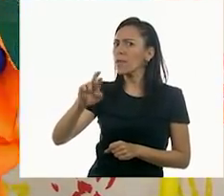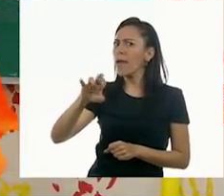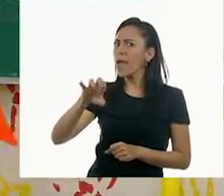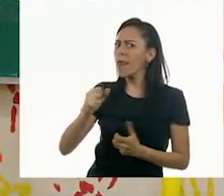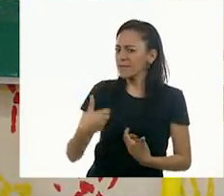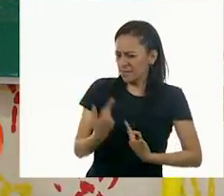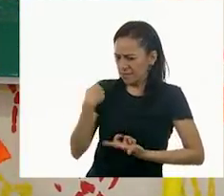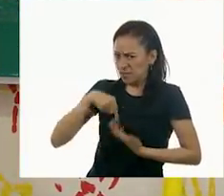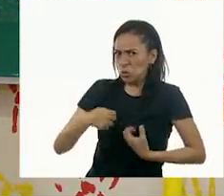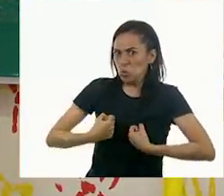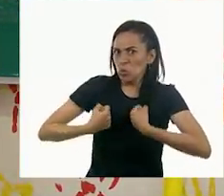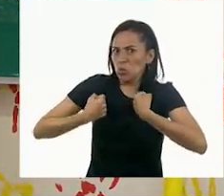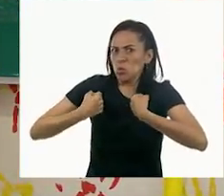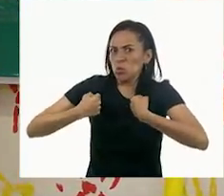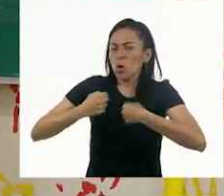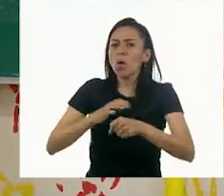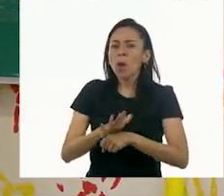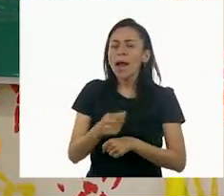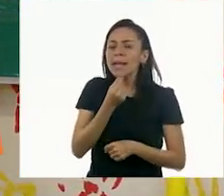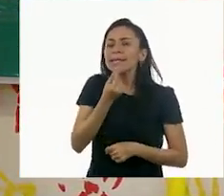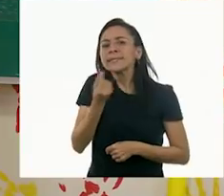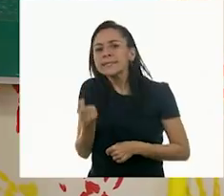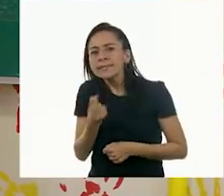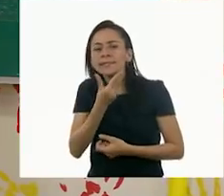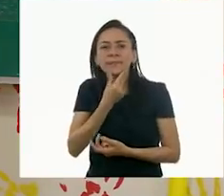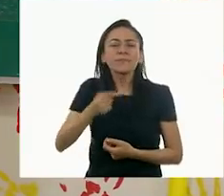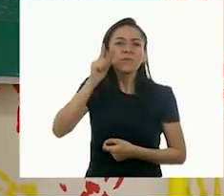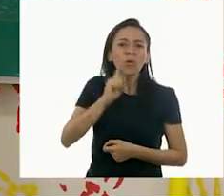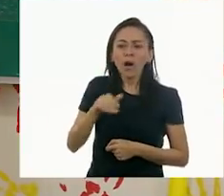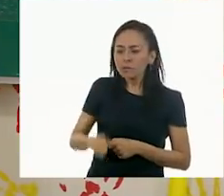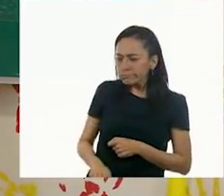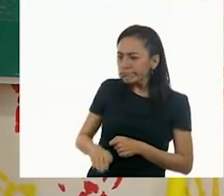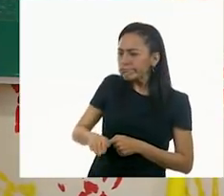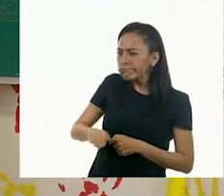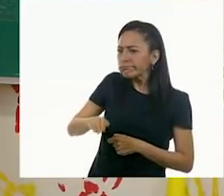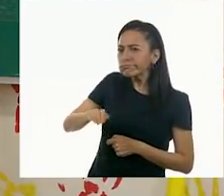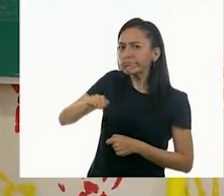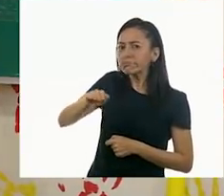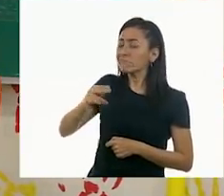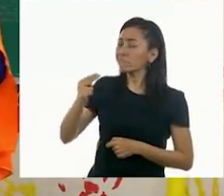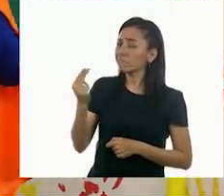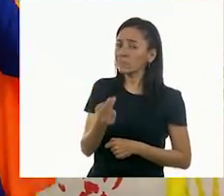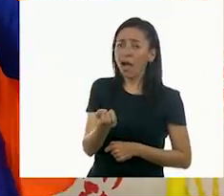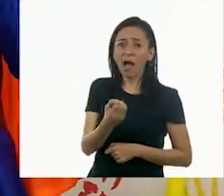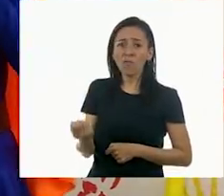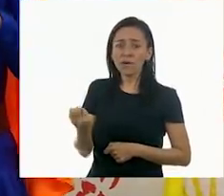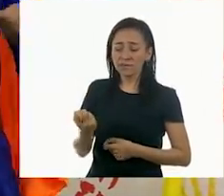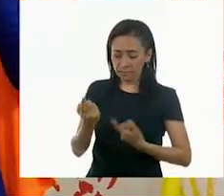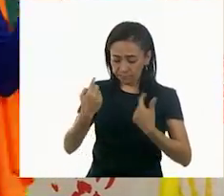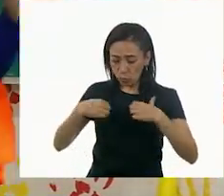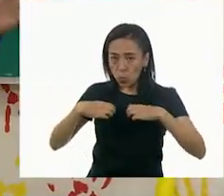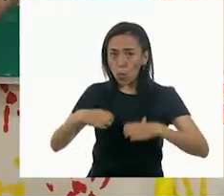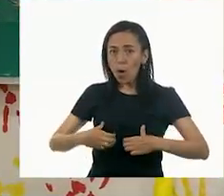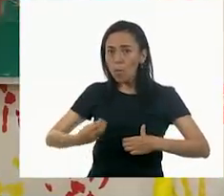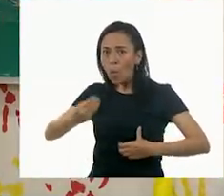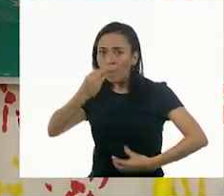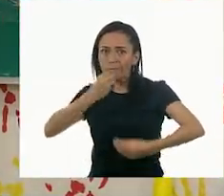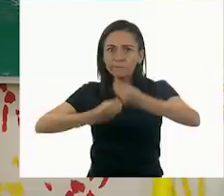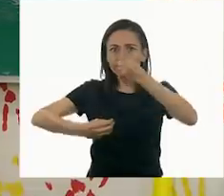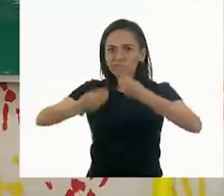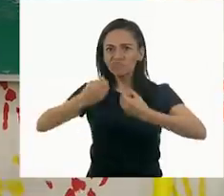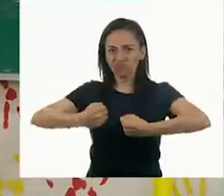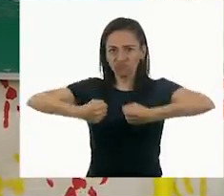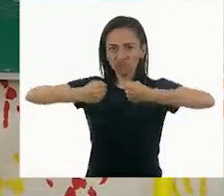están creciendo, debemos nutrir bien a nuestro cuerpo. Ahorita vamos a hacer una